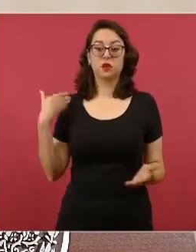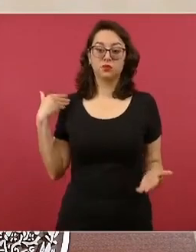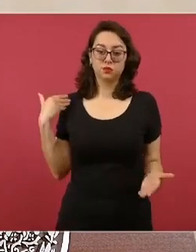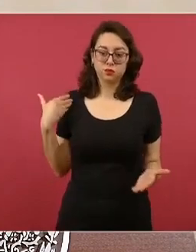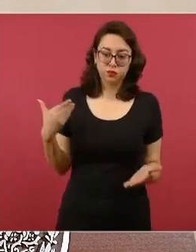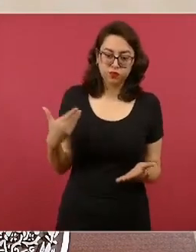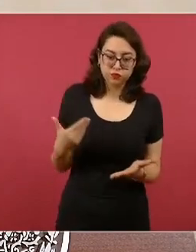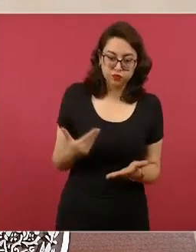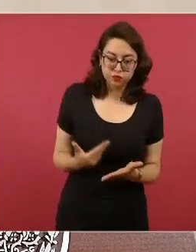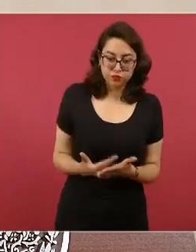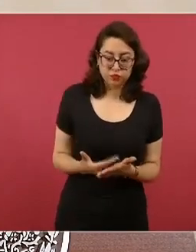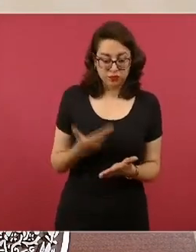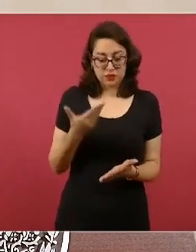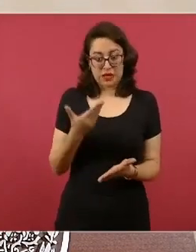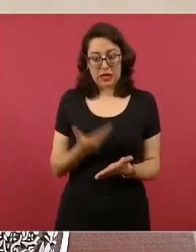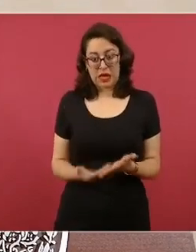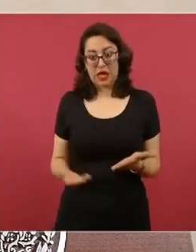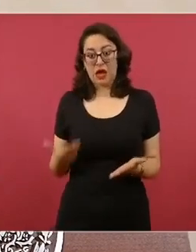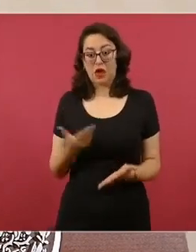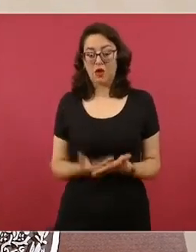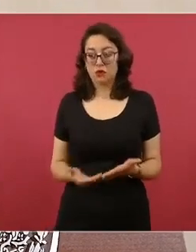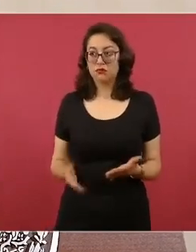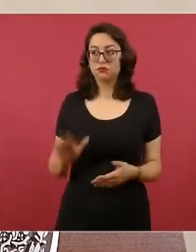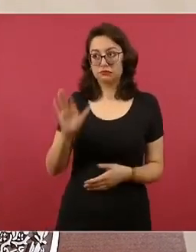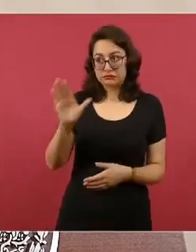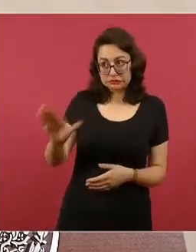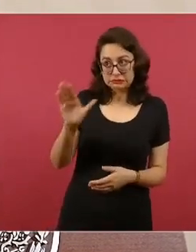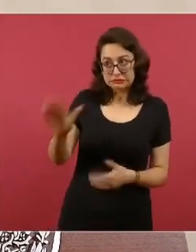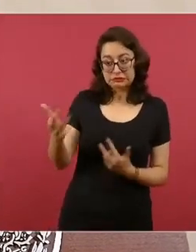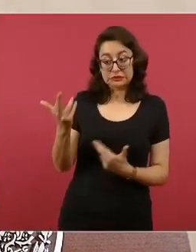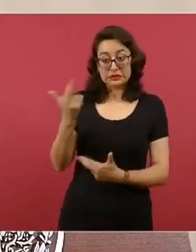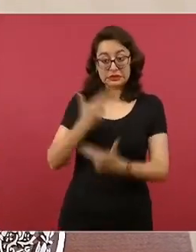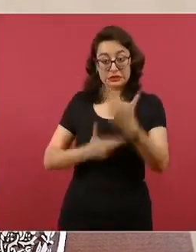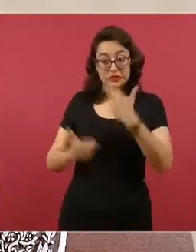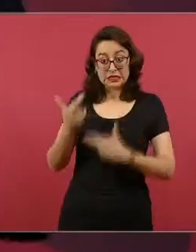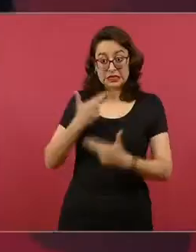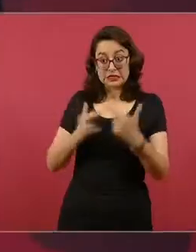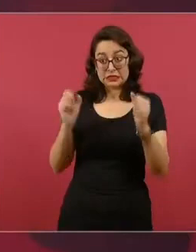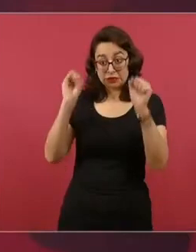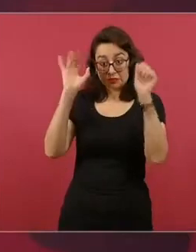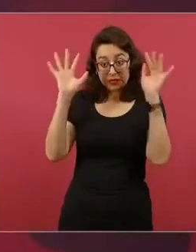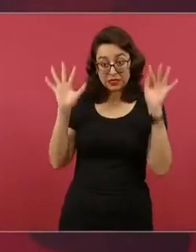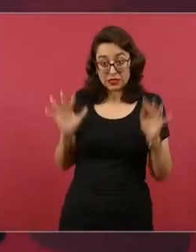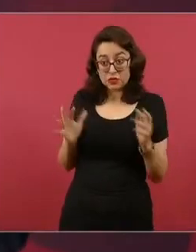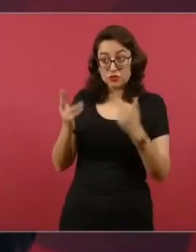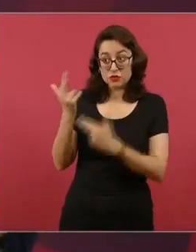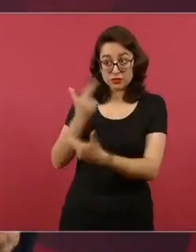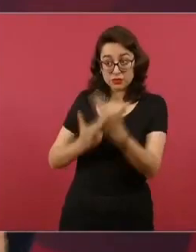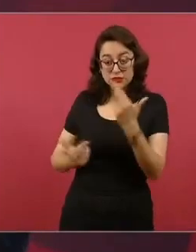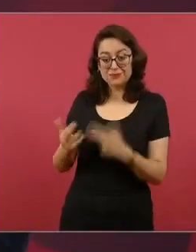argumentado o pretextado de que no se puede mover